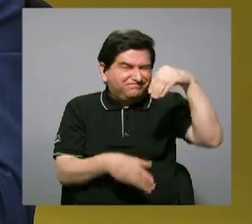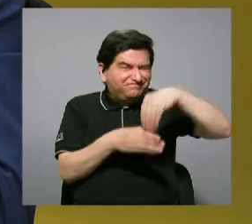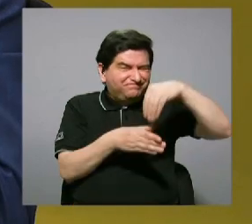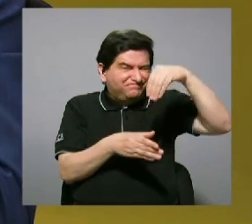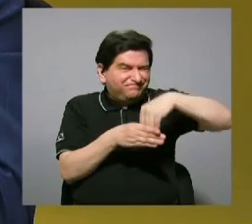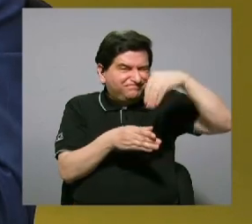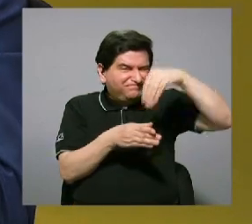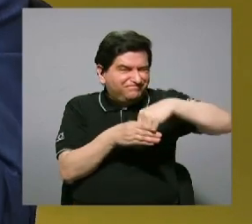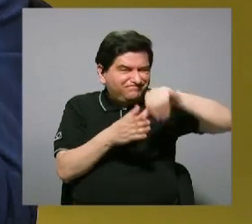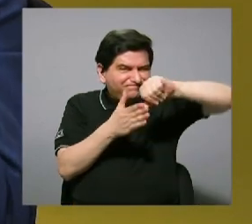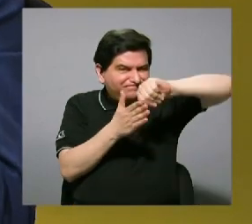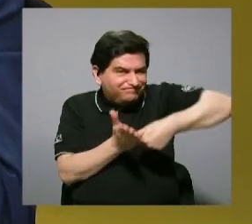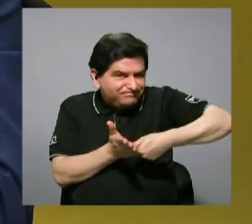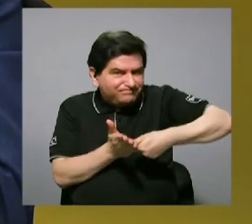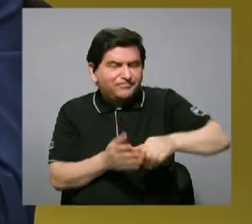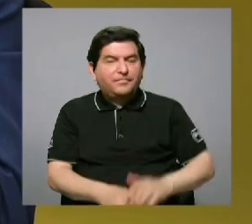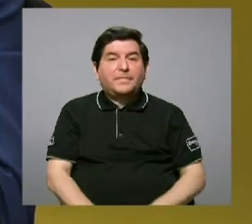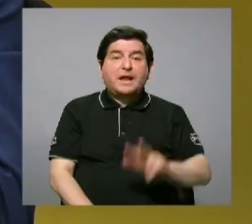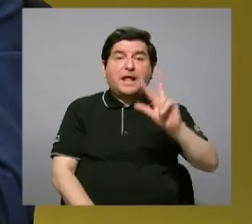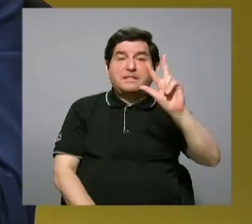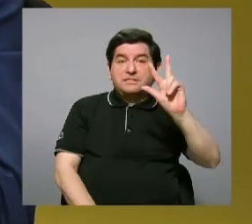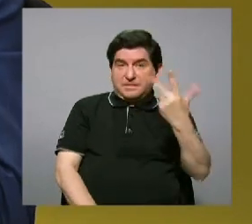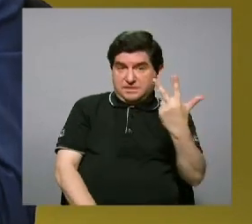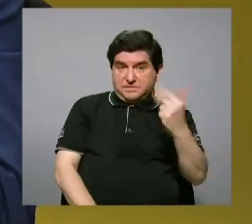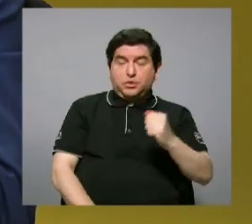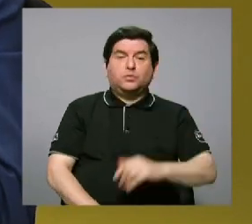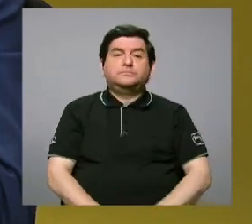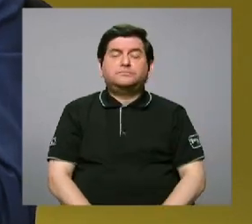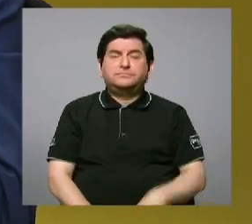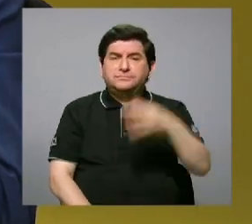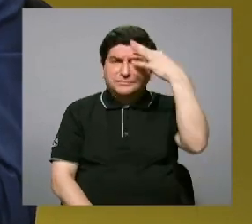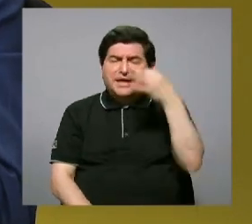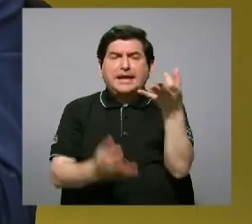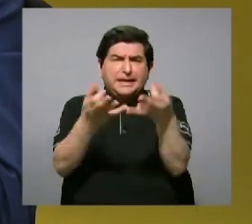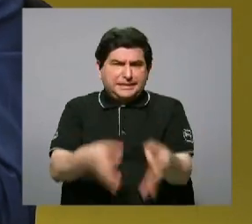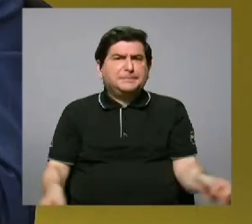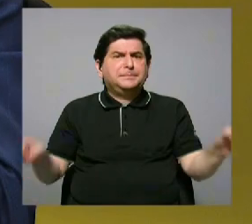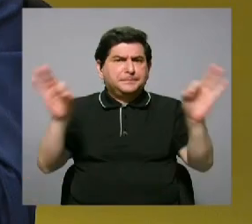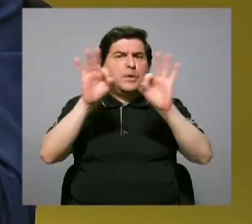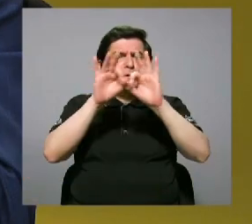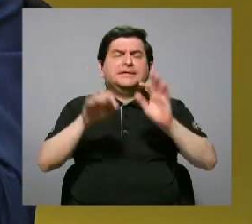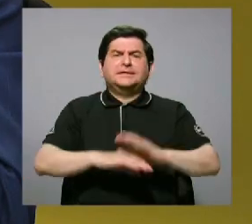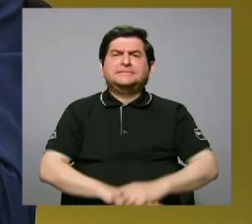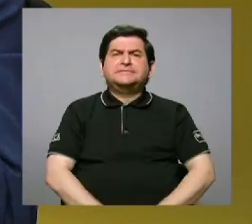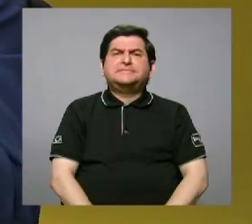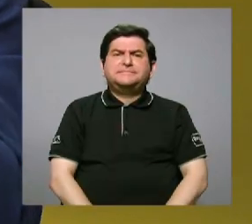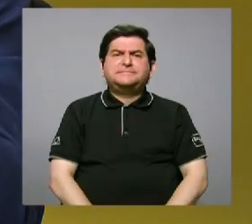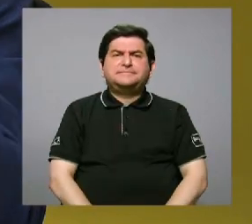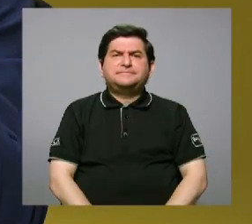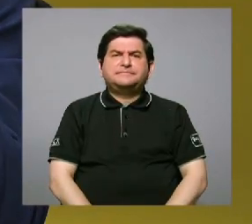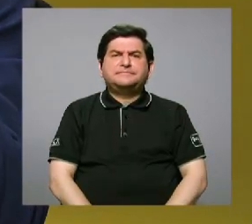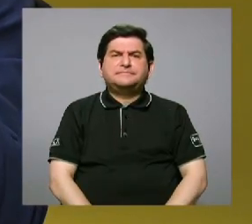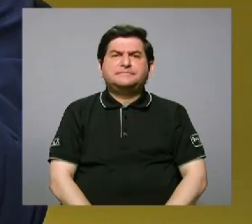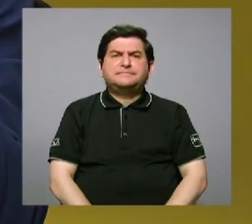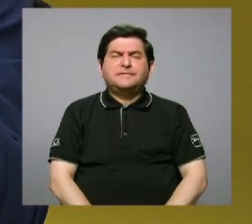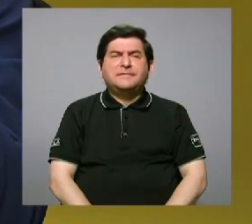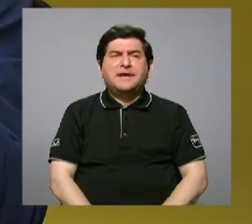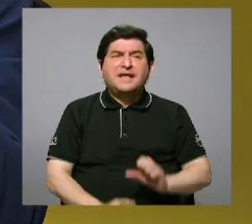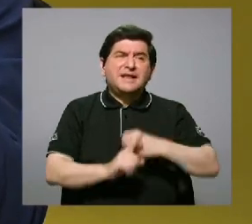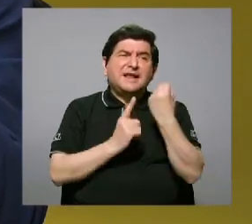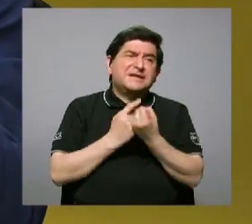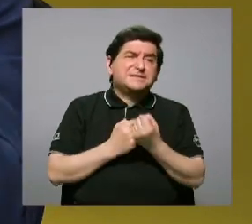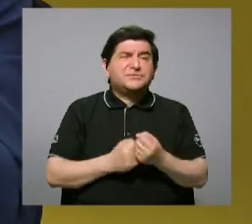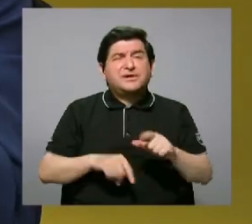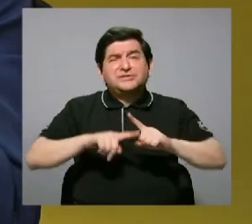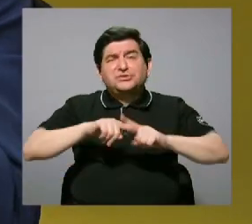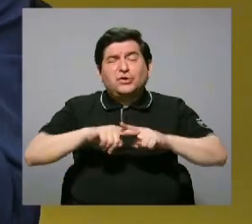mucho más énfasis. Un tercer tema que nos parece importante es, y el vaso está medio lleno, medio vacío, como